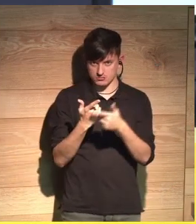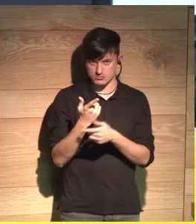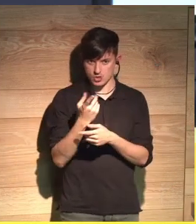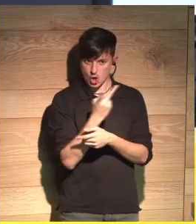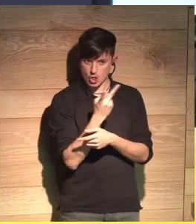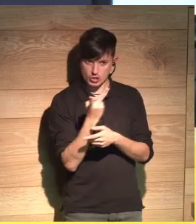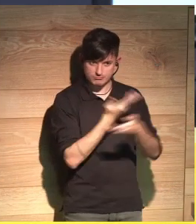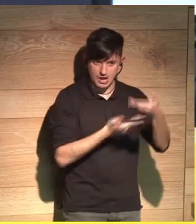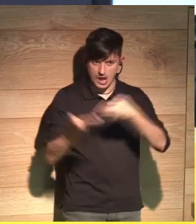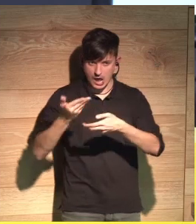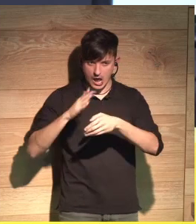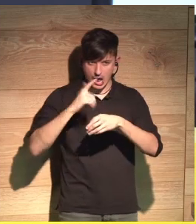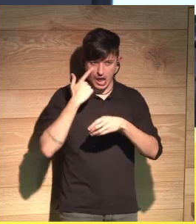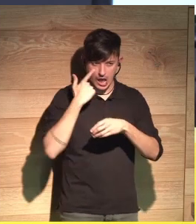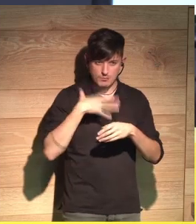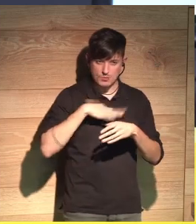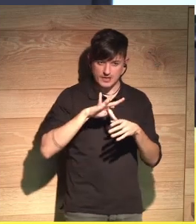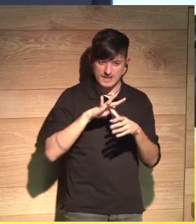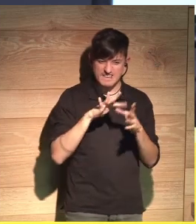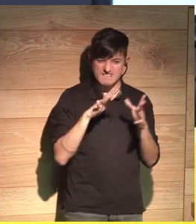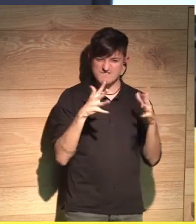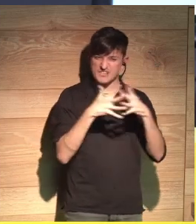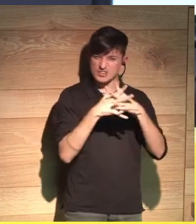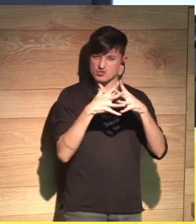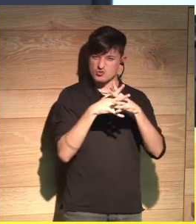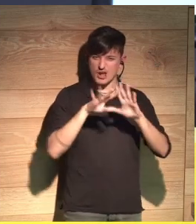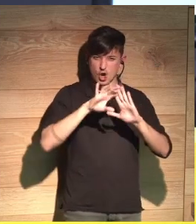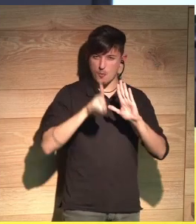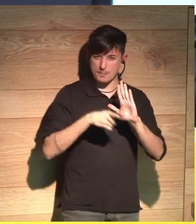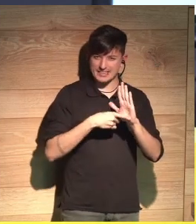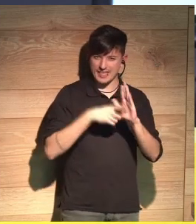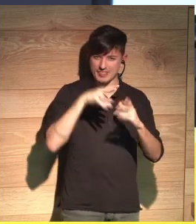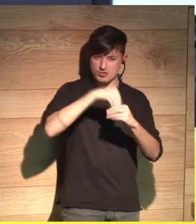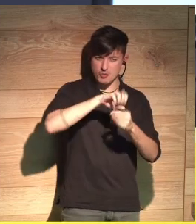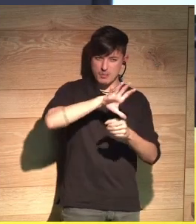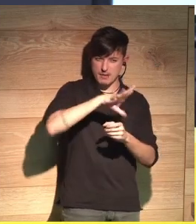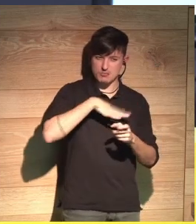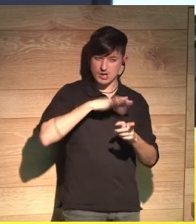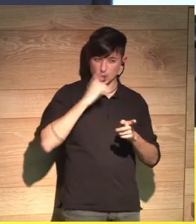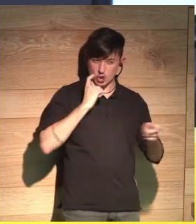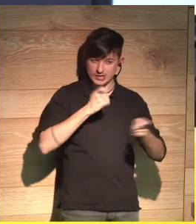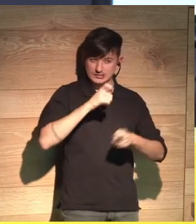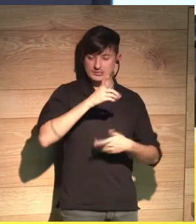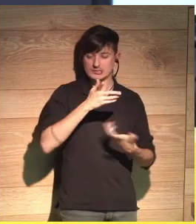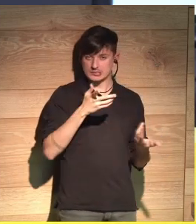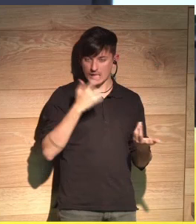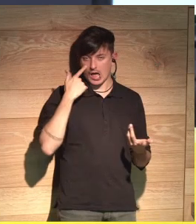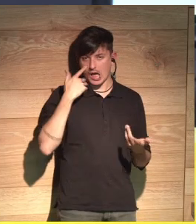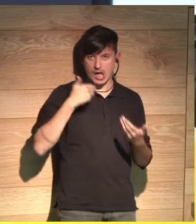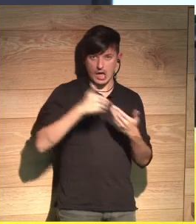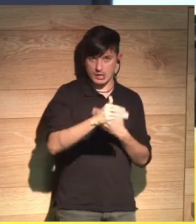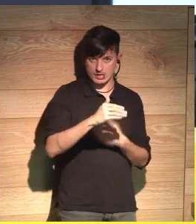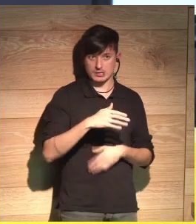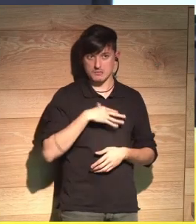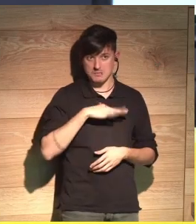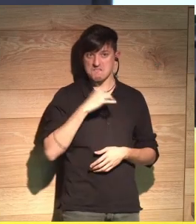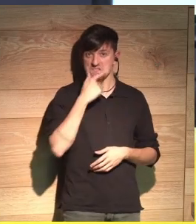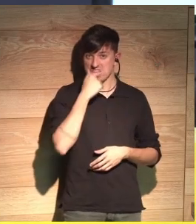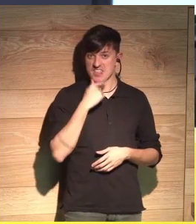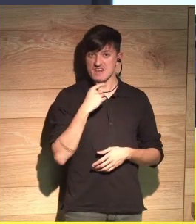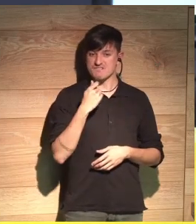de una sola vez toda la infraestructura de un país y lo que es interesante es que bueno esto no es perfecto pero es muy fácil ver las